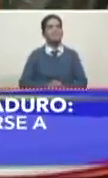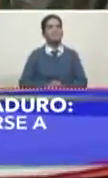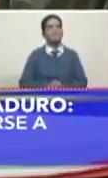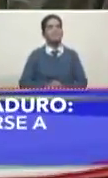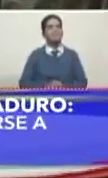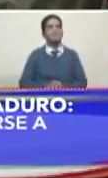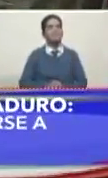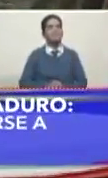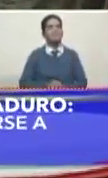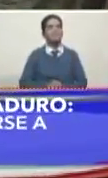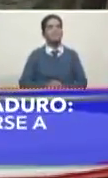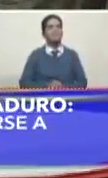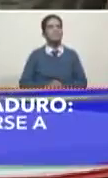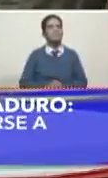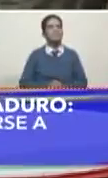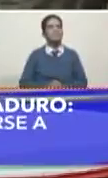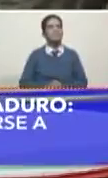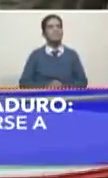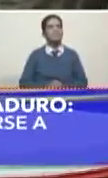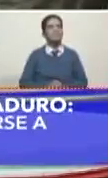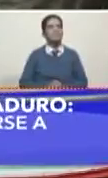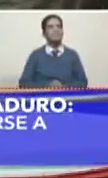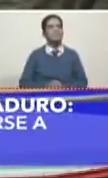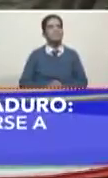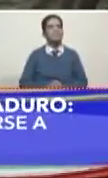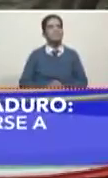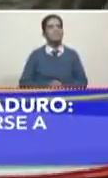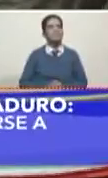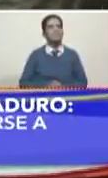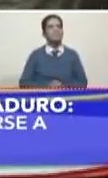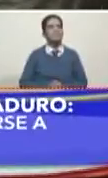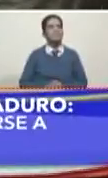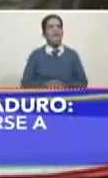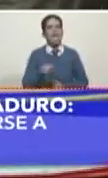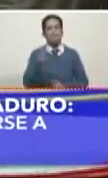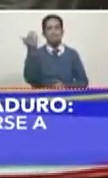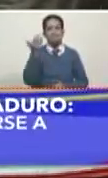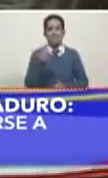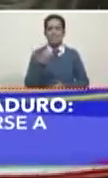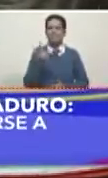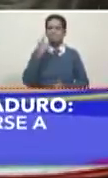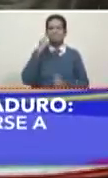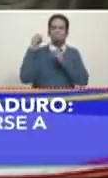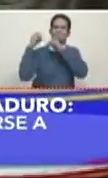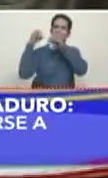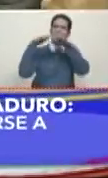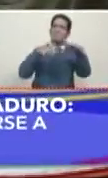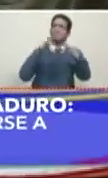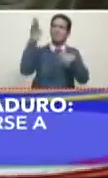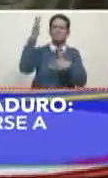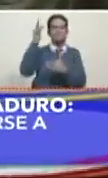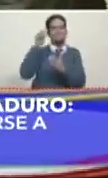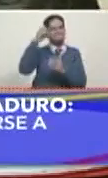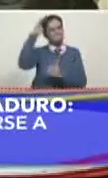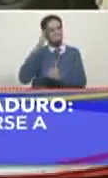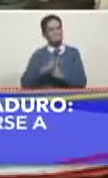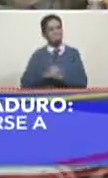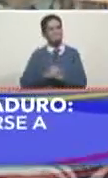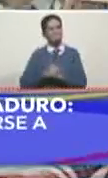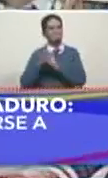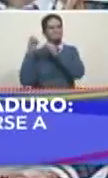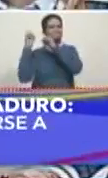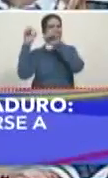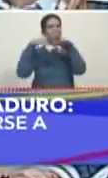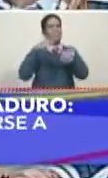Ahí llegan las bendiciones de nuestro Señor Jesucristo. Amén, amén, amén. Sus